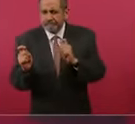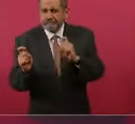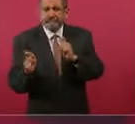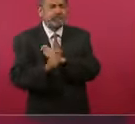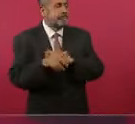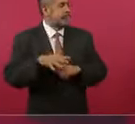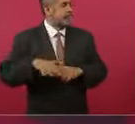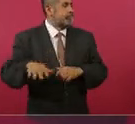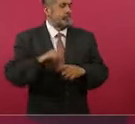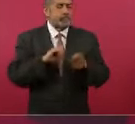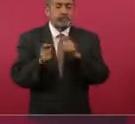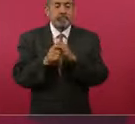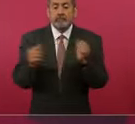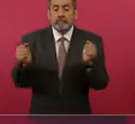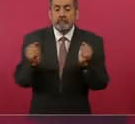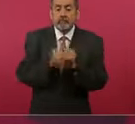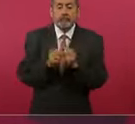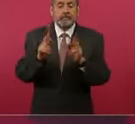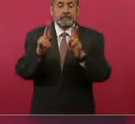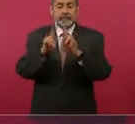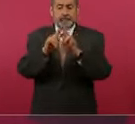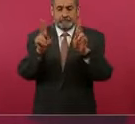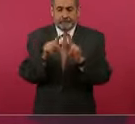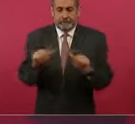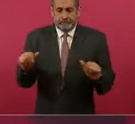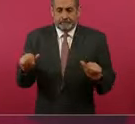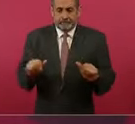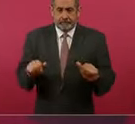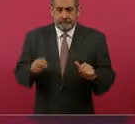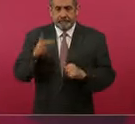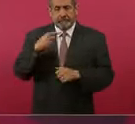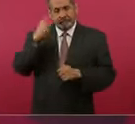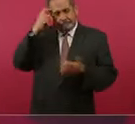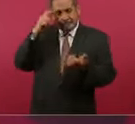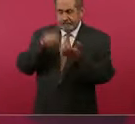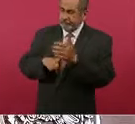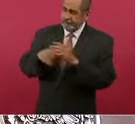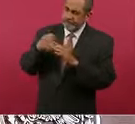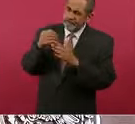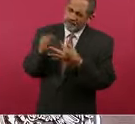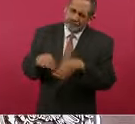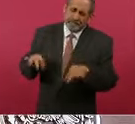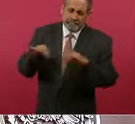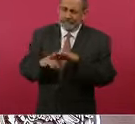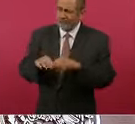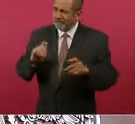y de manera pacífica, pero con mucha profundidad.